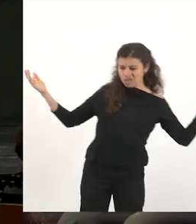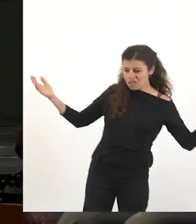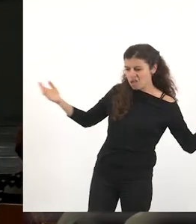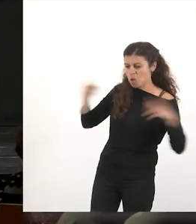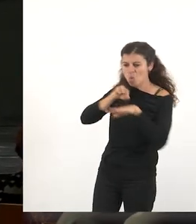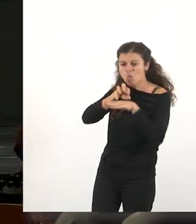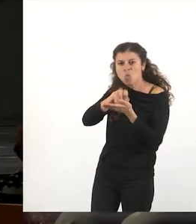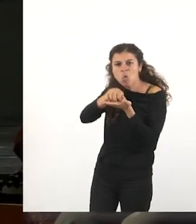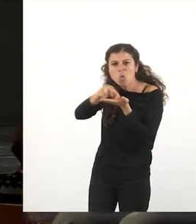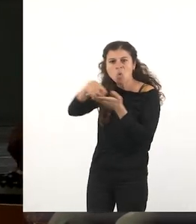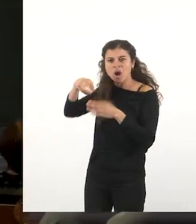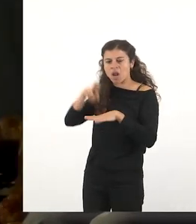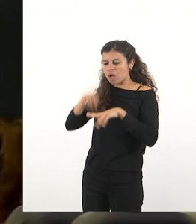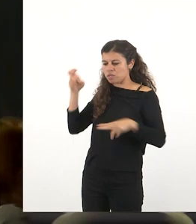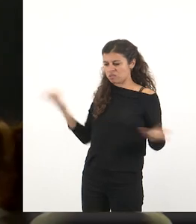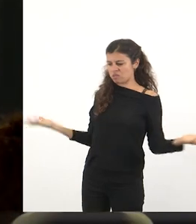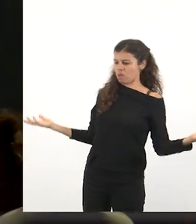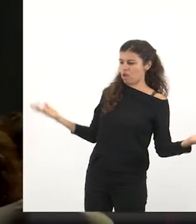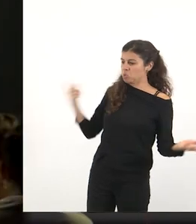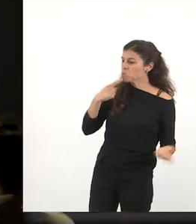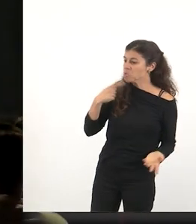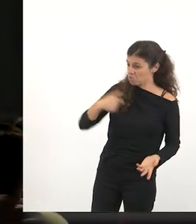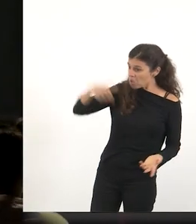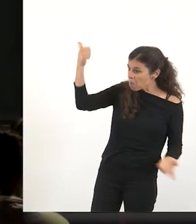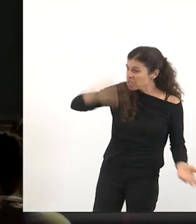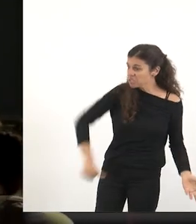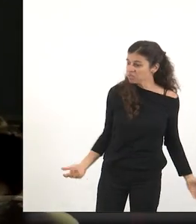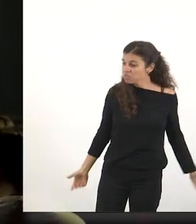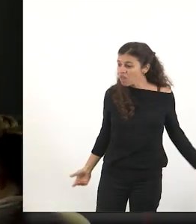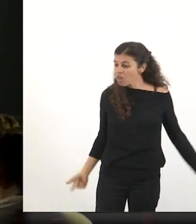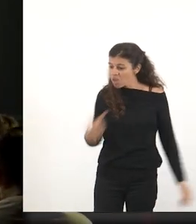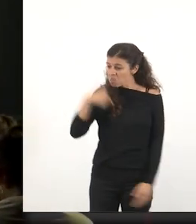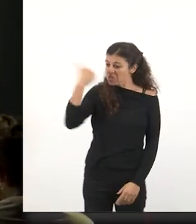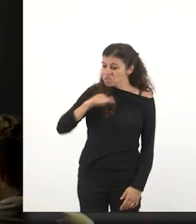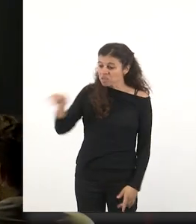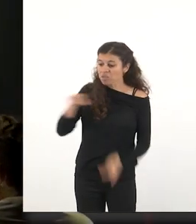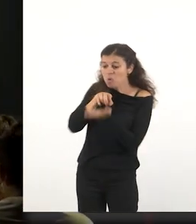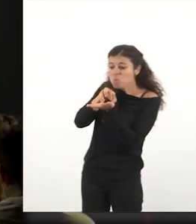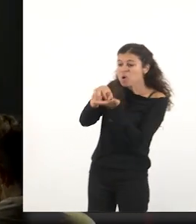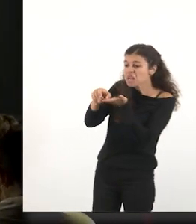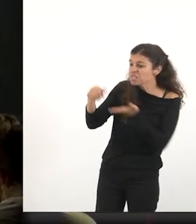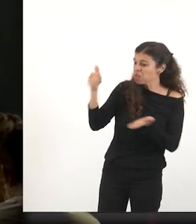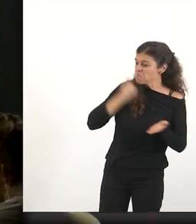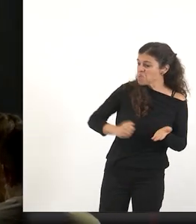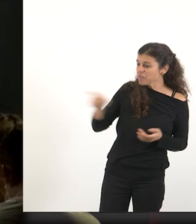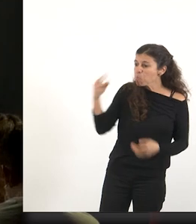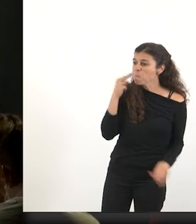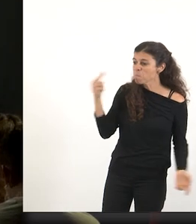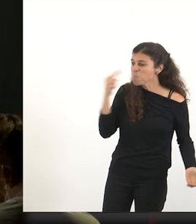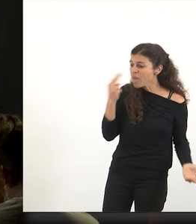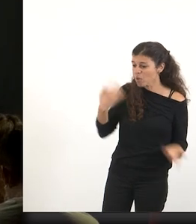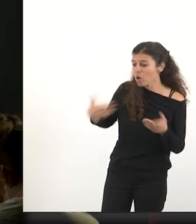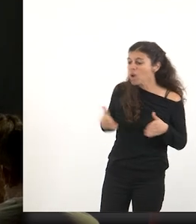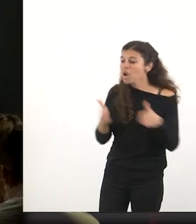nena? Joder, hostia, luego yo soy el machista, machista. Una cucaracha de mierda te da miedo, camina a tu casa, te puedes